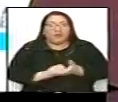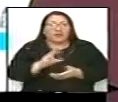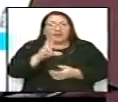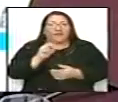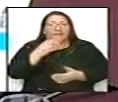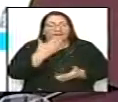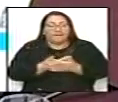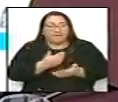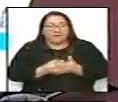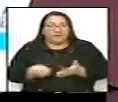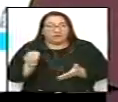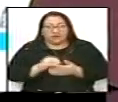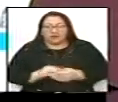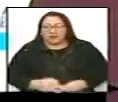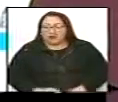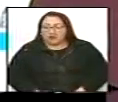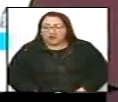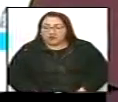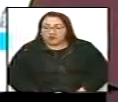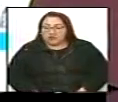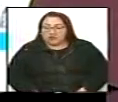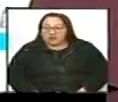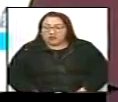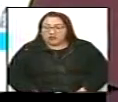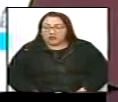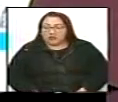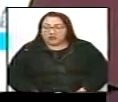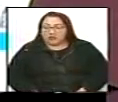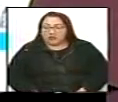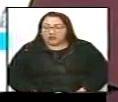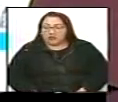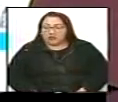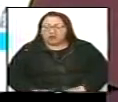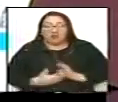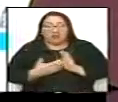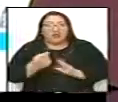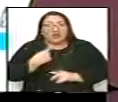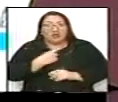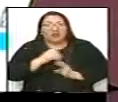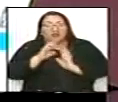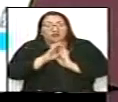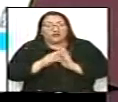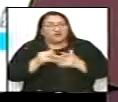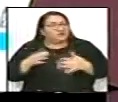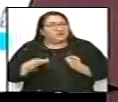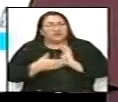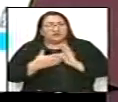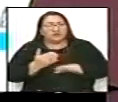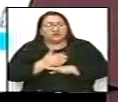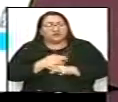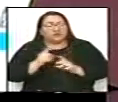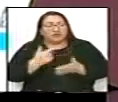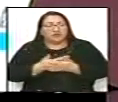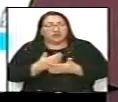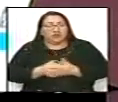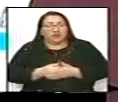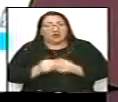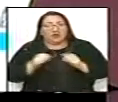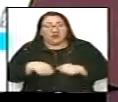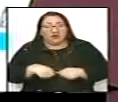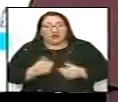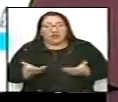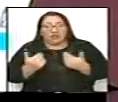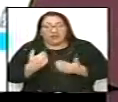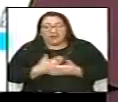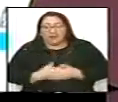adicionales, presenta esta denuncia constitucional. ¿Y qué le vamos a decir? No, como ya se presentó la denuncia antes, que no tenía pruebas, ahora, aunque